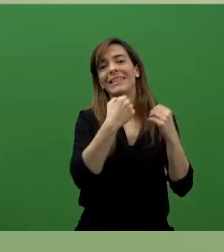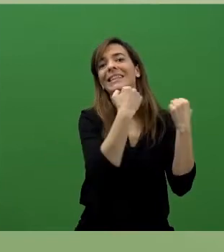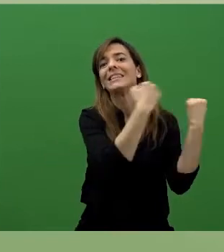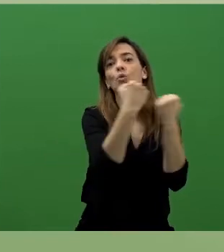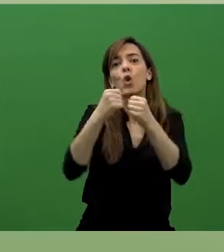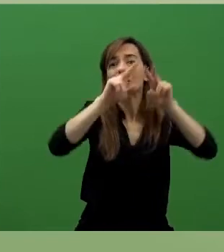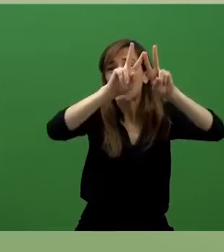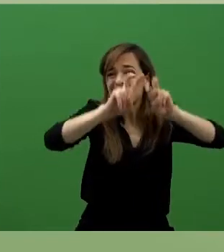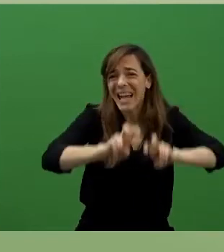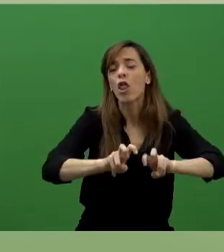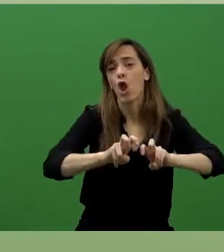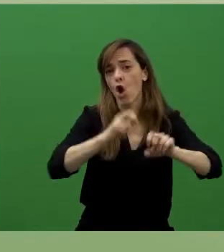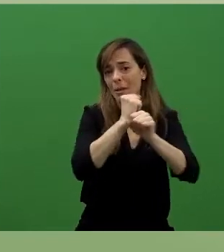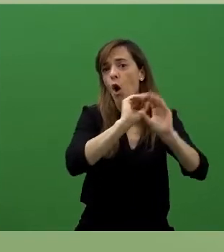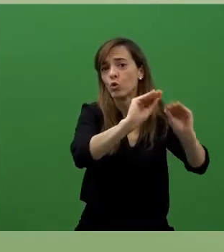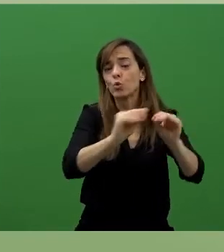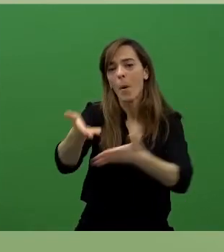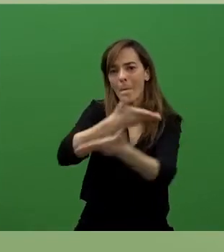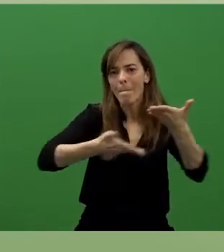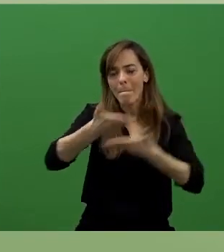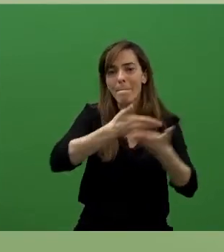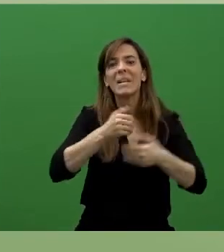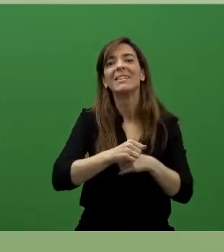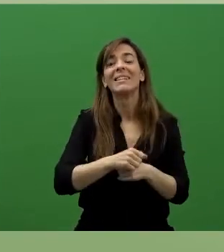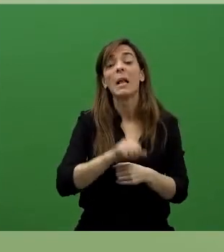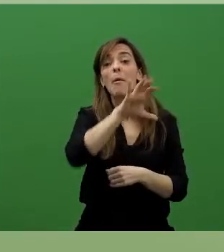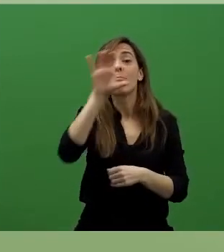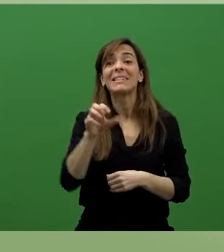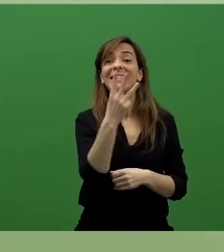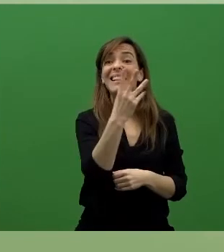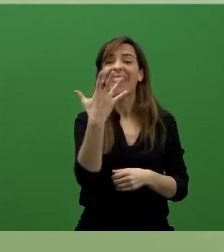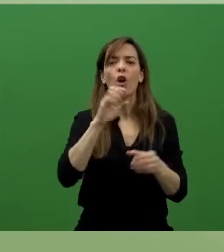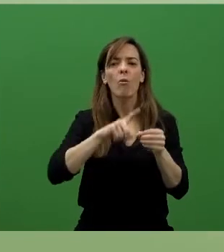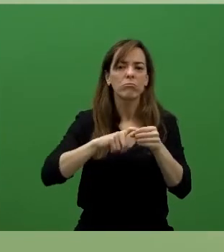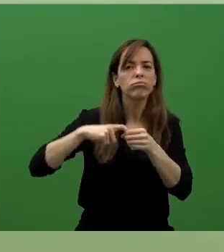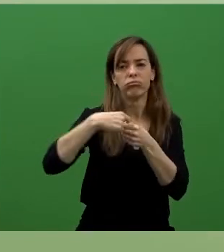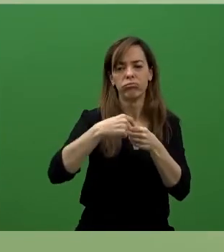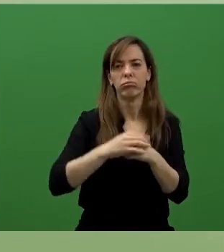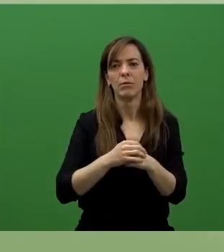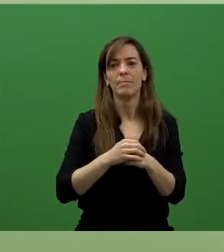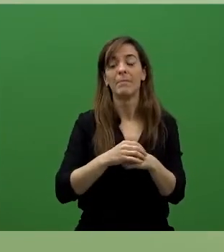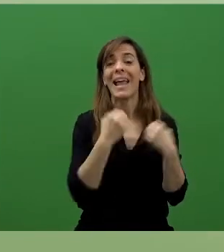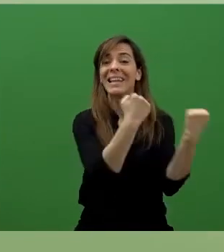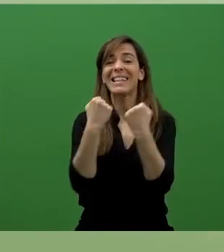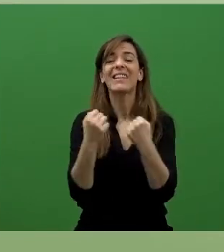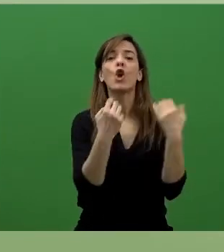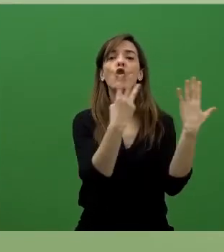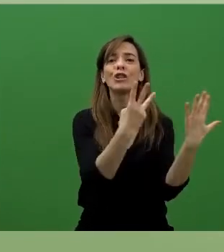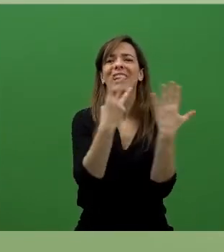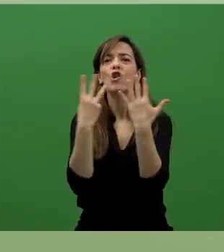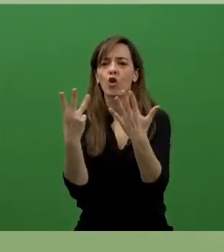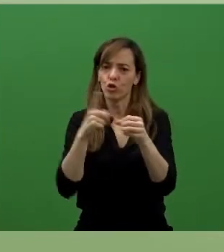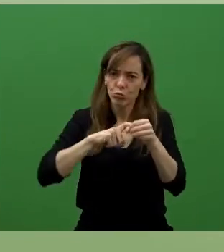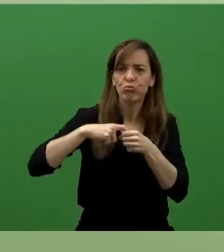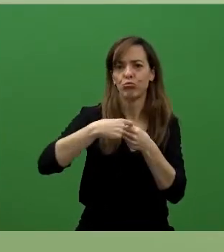de investigación. Y es un proyecto donde, como veis, participan 35 países, hay 88 entidades trabajando